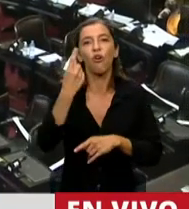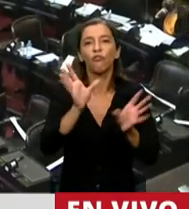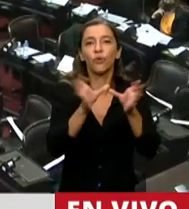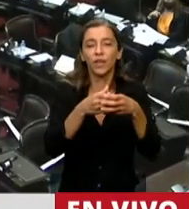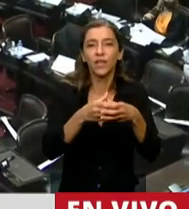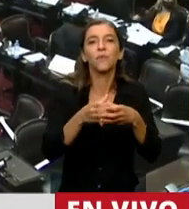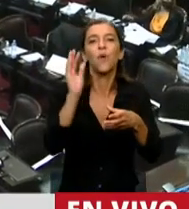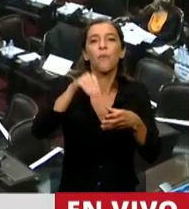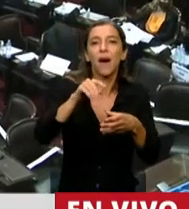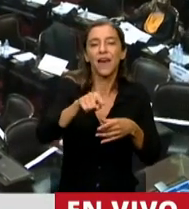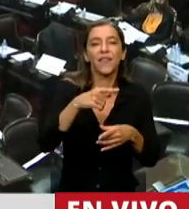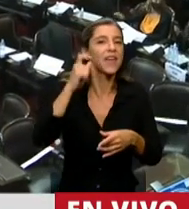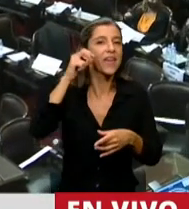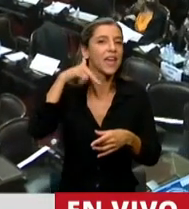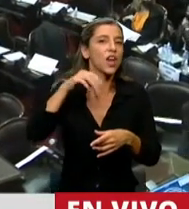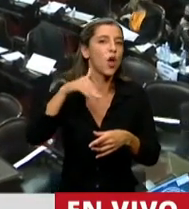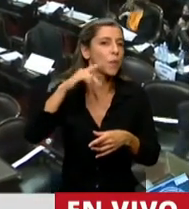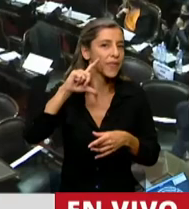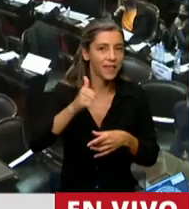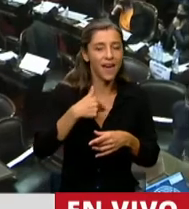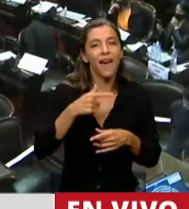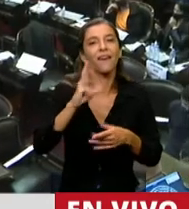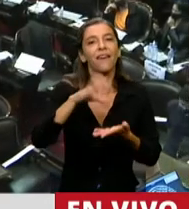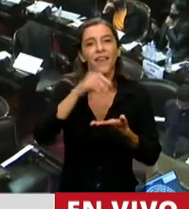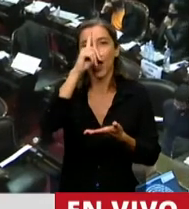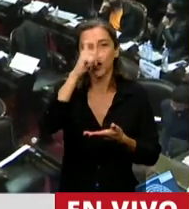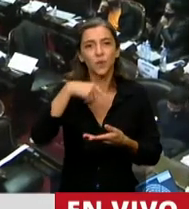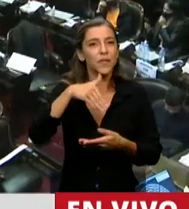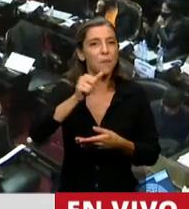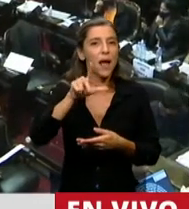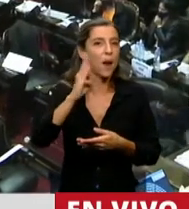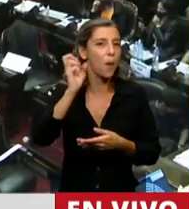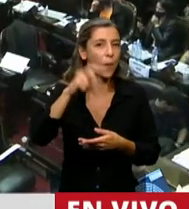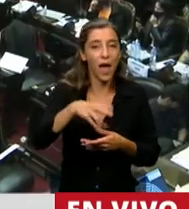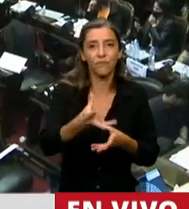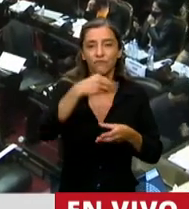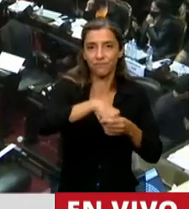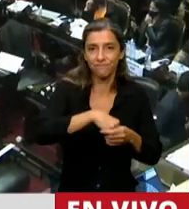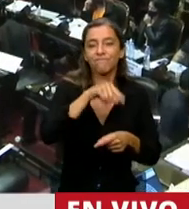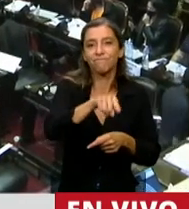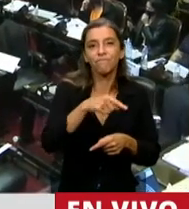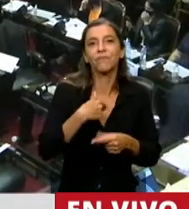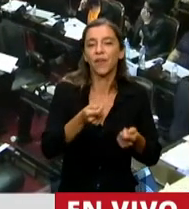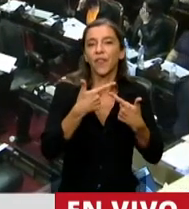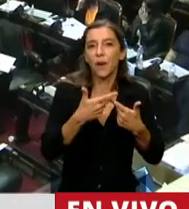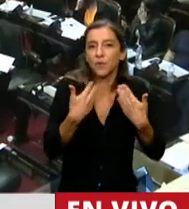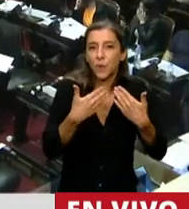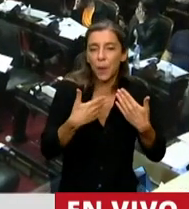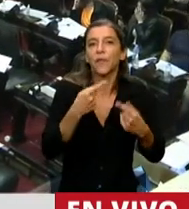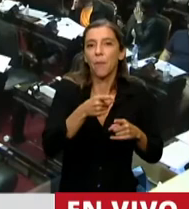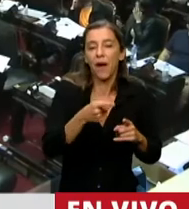que adquirió Arnis Malbrán hace muy poquito y que nos va a permitir secuenciar en forma simultánea